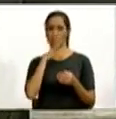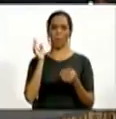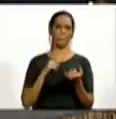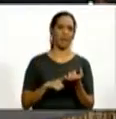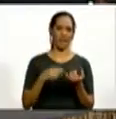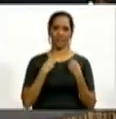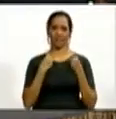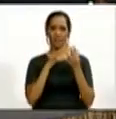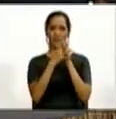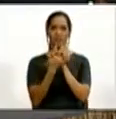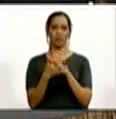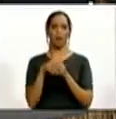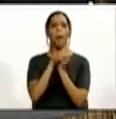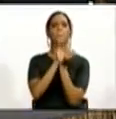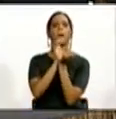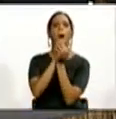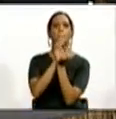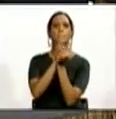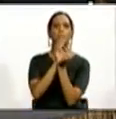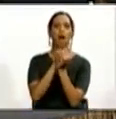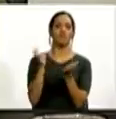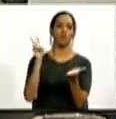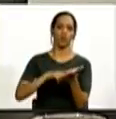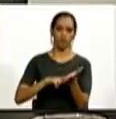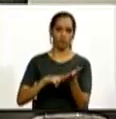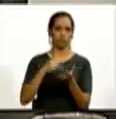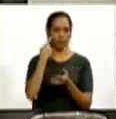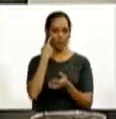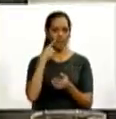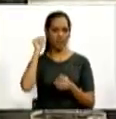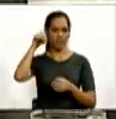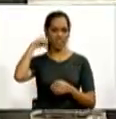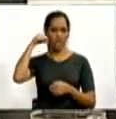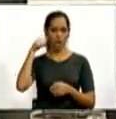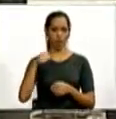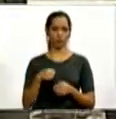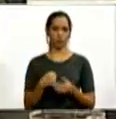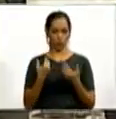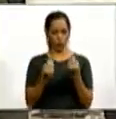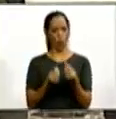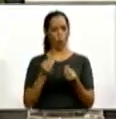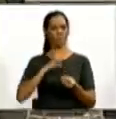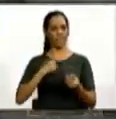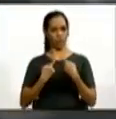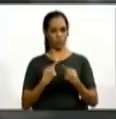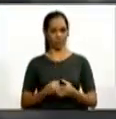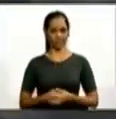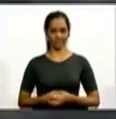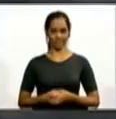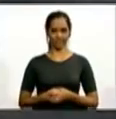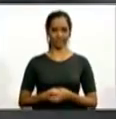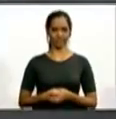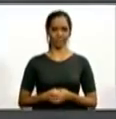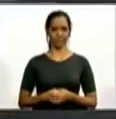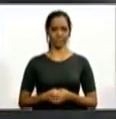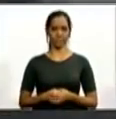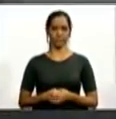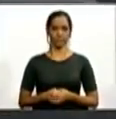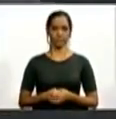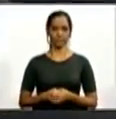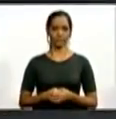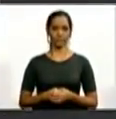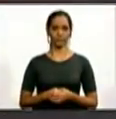barrio. No tenemos dientes. Volvió. Vamos a ver el próximo video para que vean cómo están las cosas.